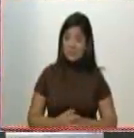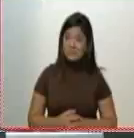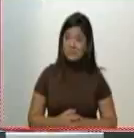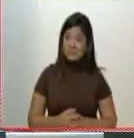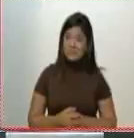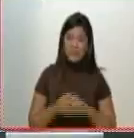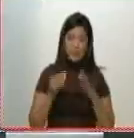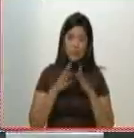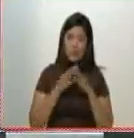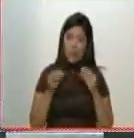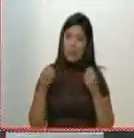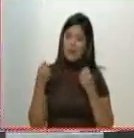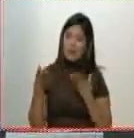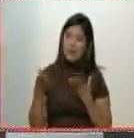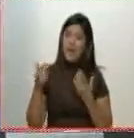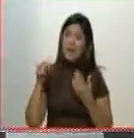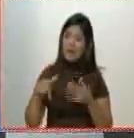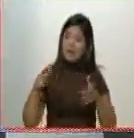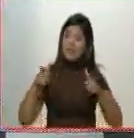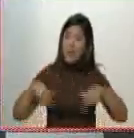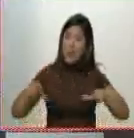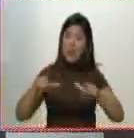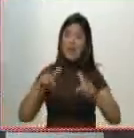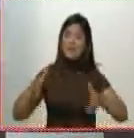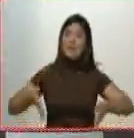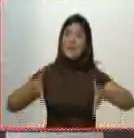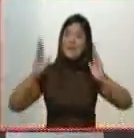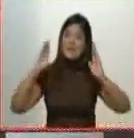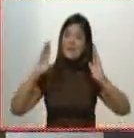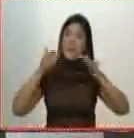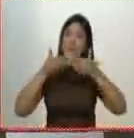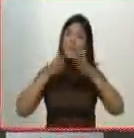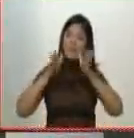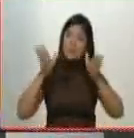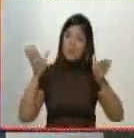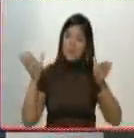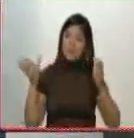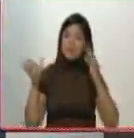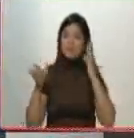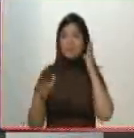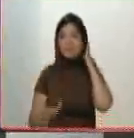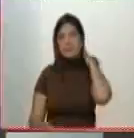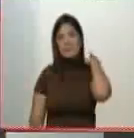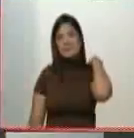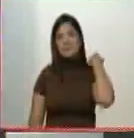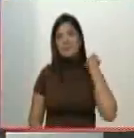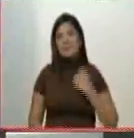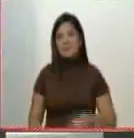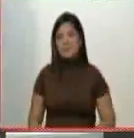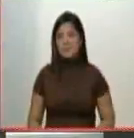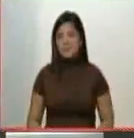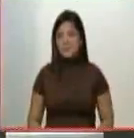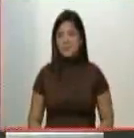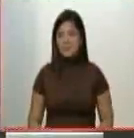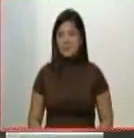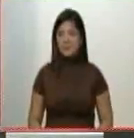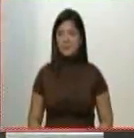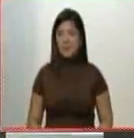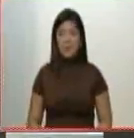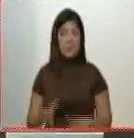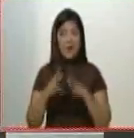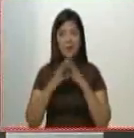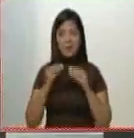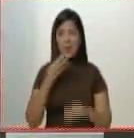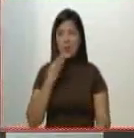que se ofrecen en este edificio para la inauguración de las residencias mixtas para los jóvenes